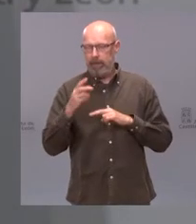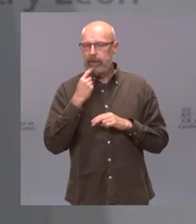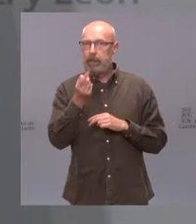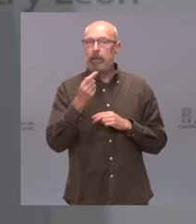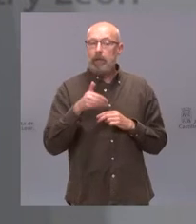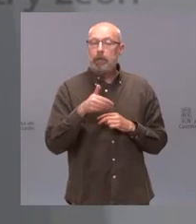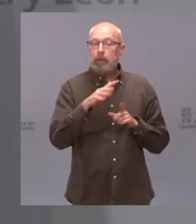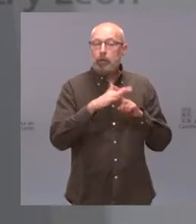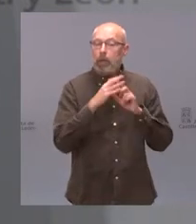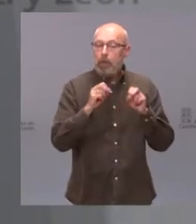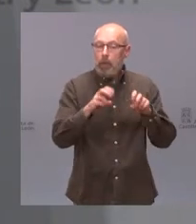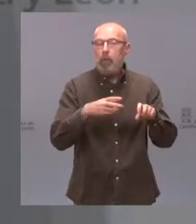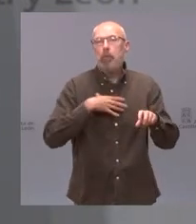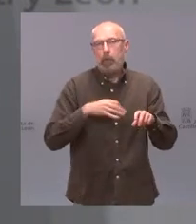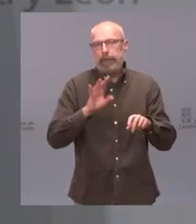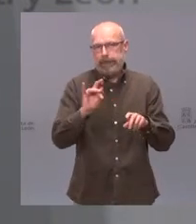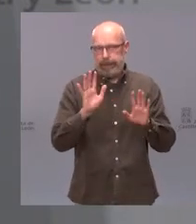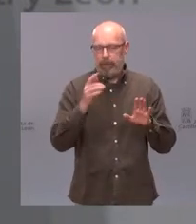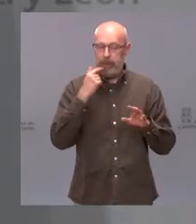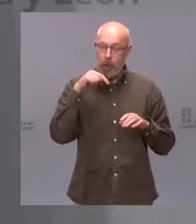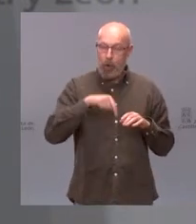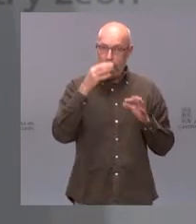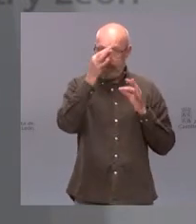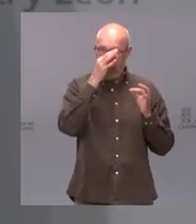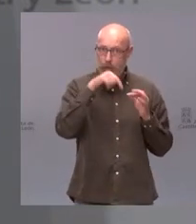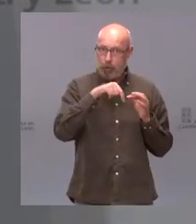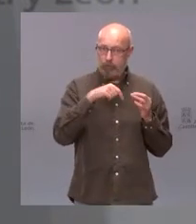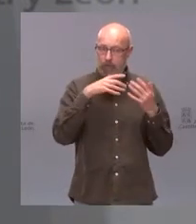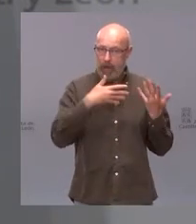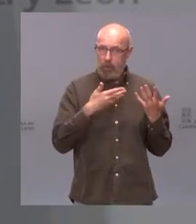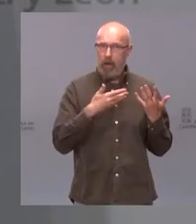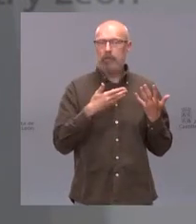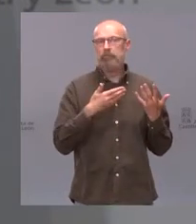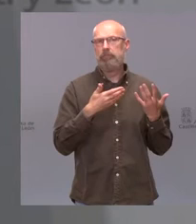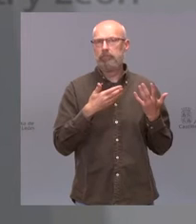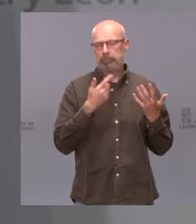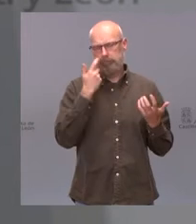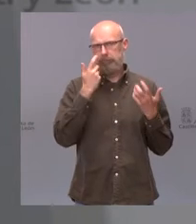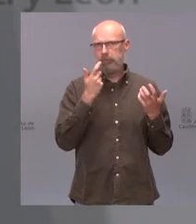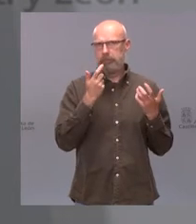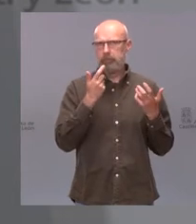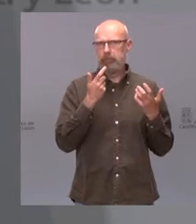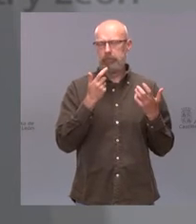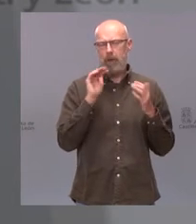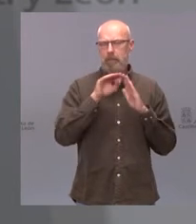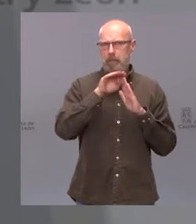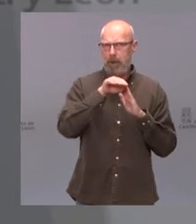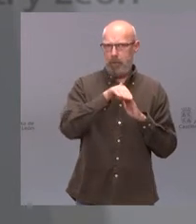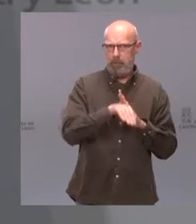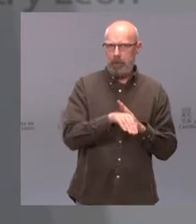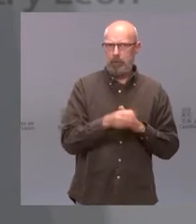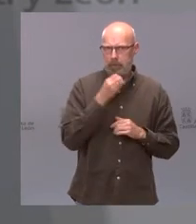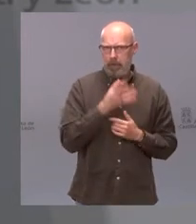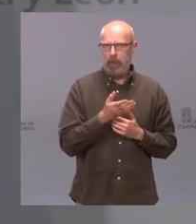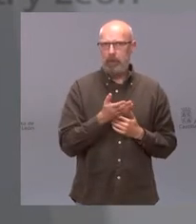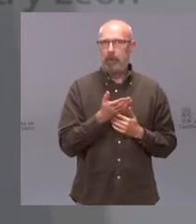posible. Los datos de hoy se mantiene una tendencia descendente. ¿Qué nos importa